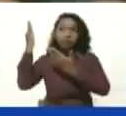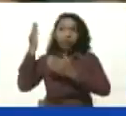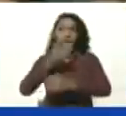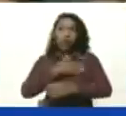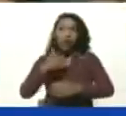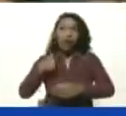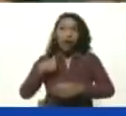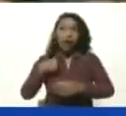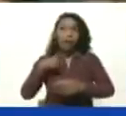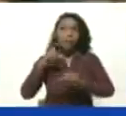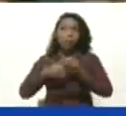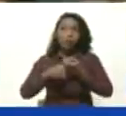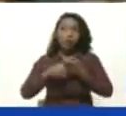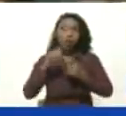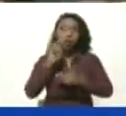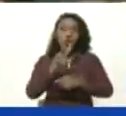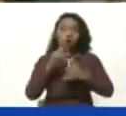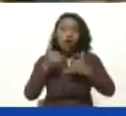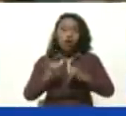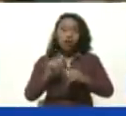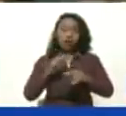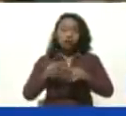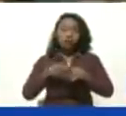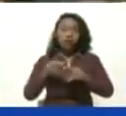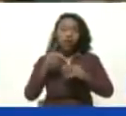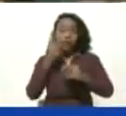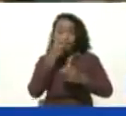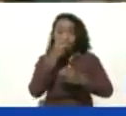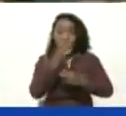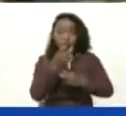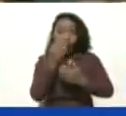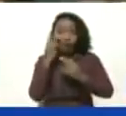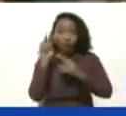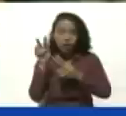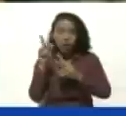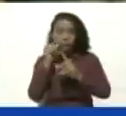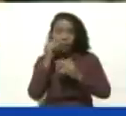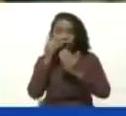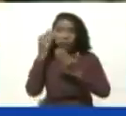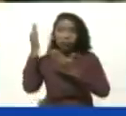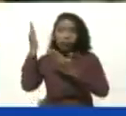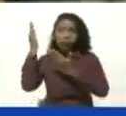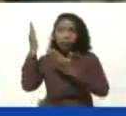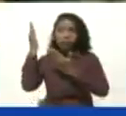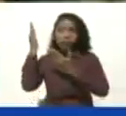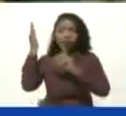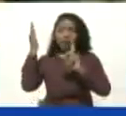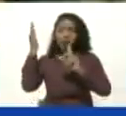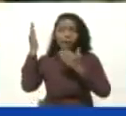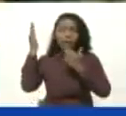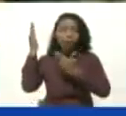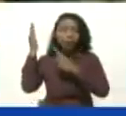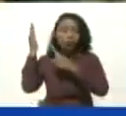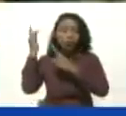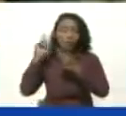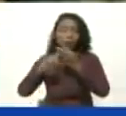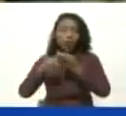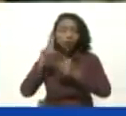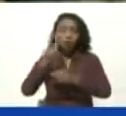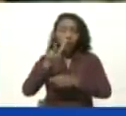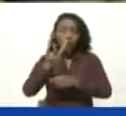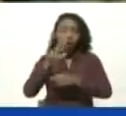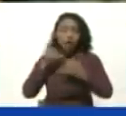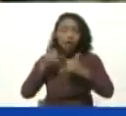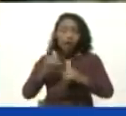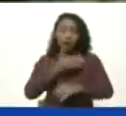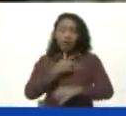su querida esposa y a sus dos niñas chiquitas, llegar a Cabo Verde a visitarlo. no le permitieron visita de su esposa y sus dos hijas